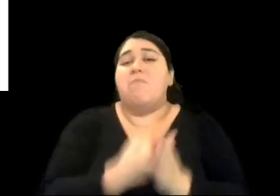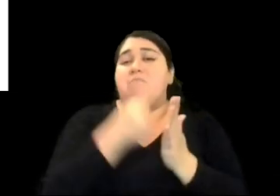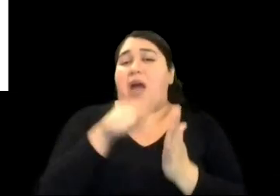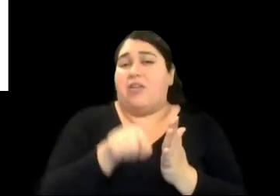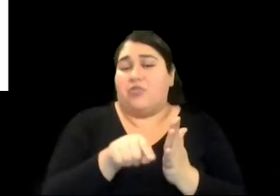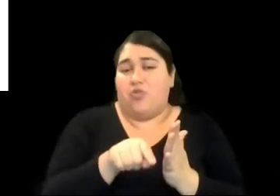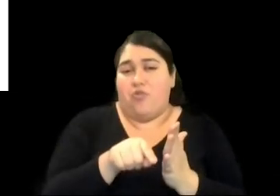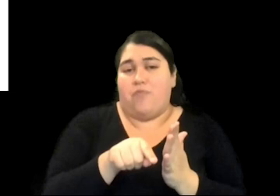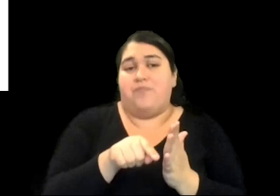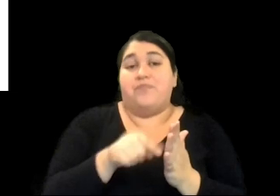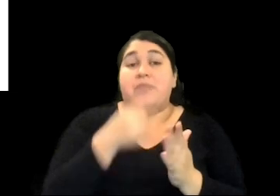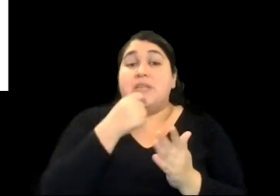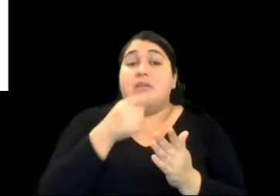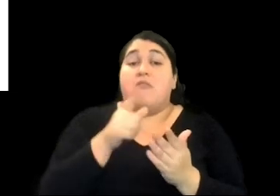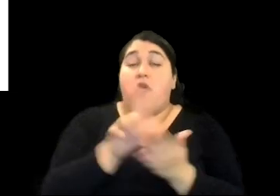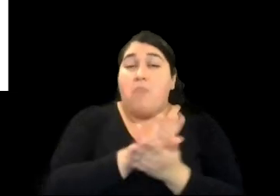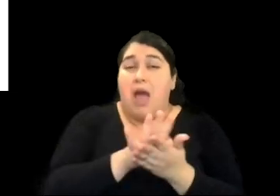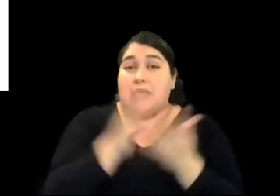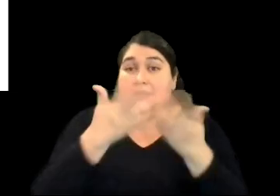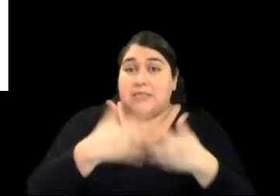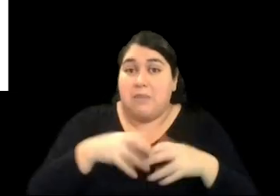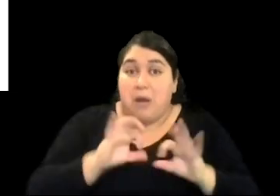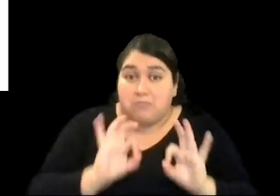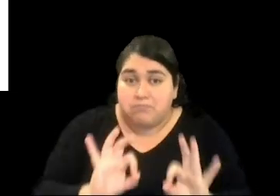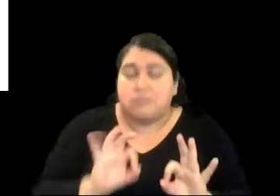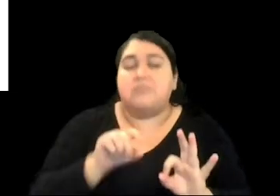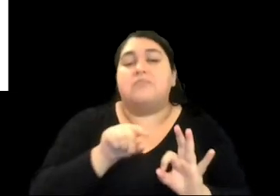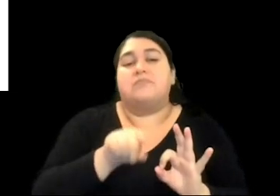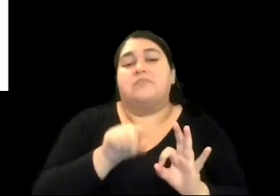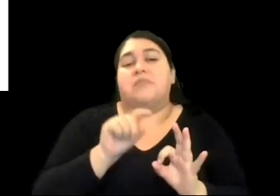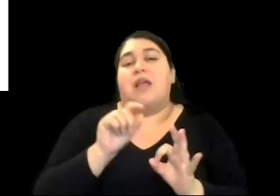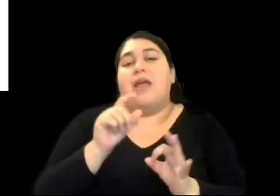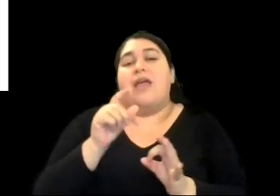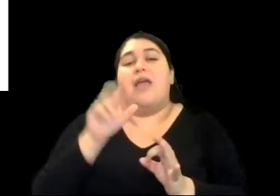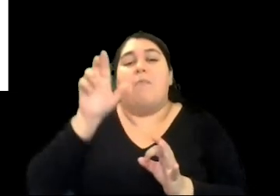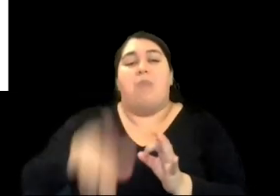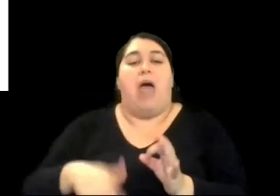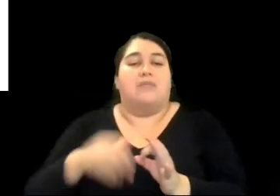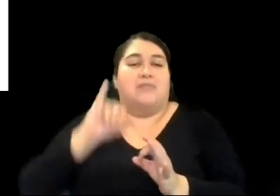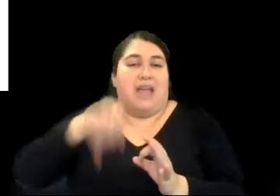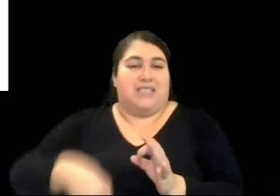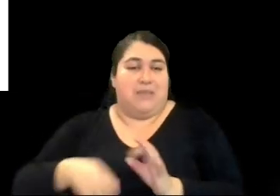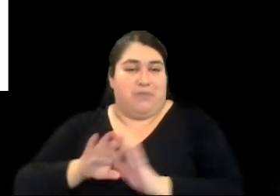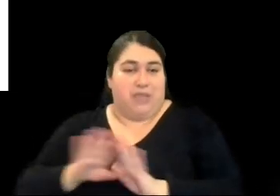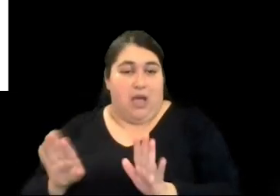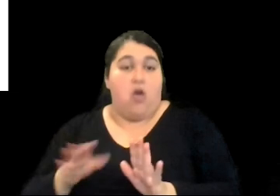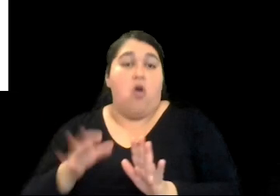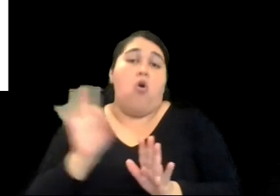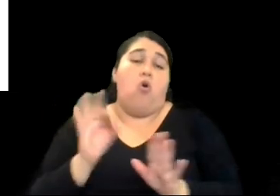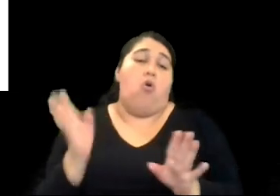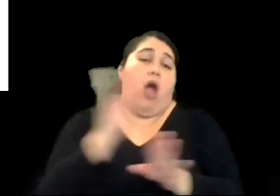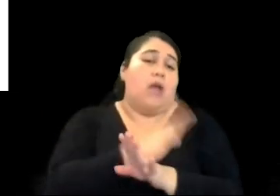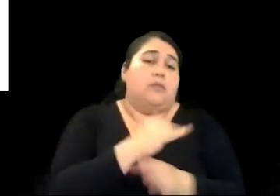cancelación en el sistema, el plan se considerará aceptado. Si no, hay que realizar la presentación del plan propiamente dicho.